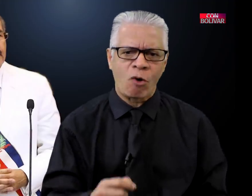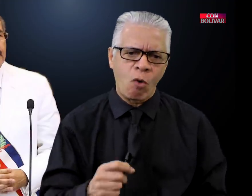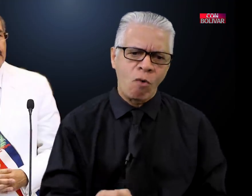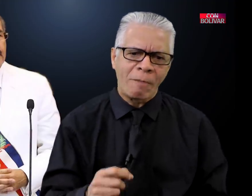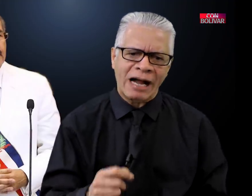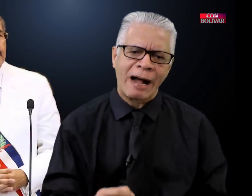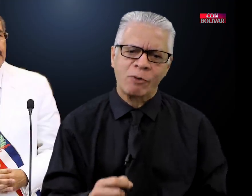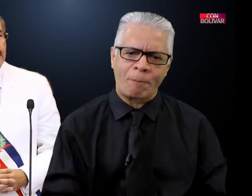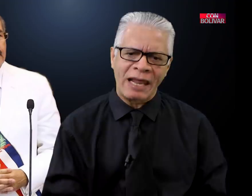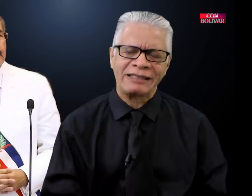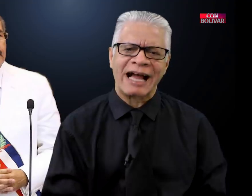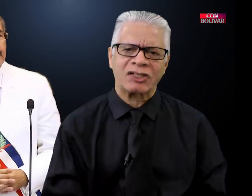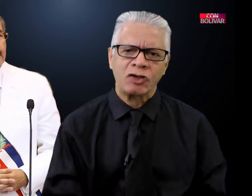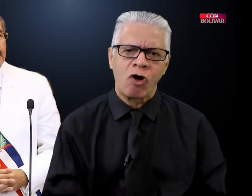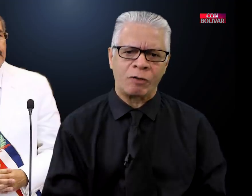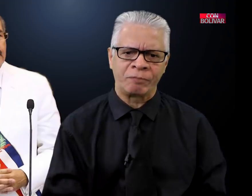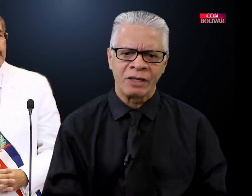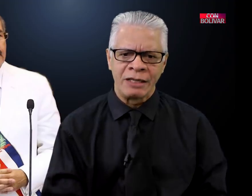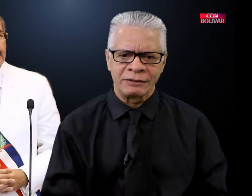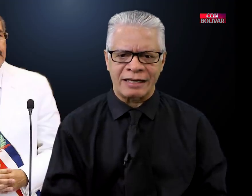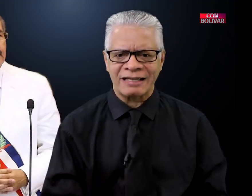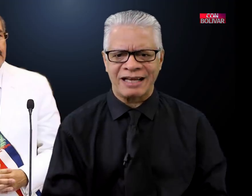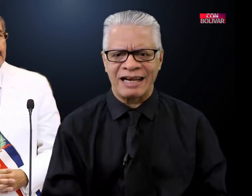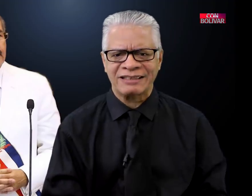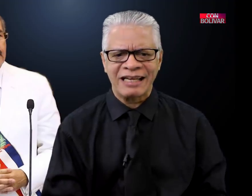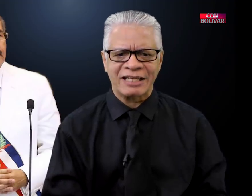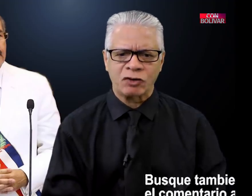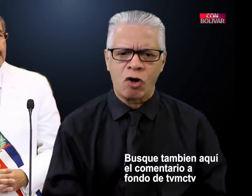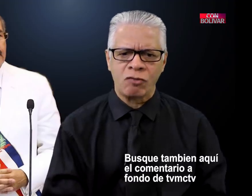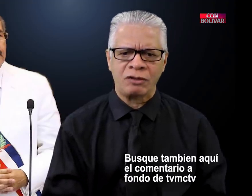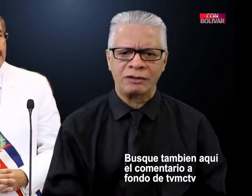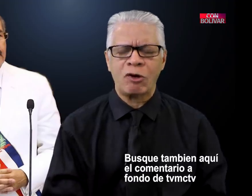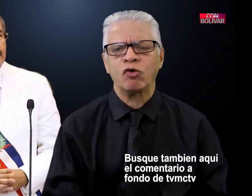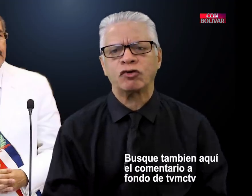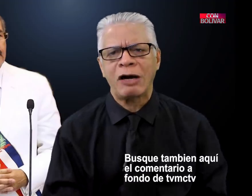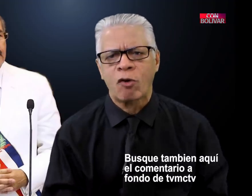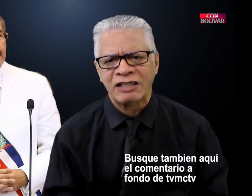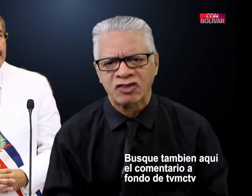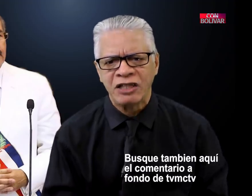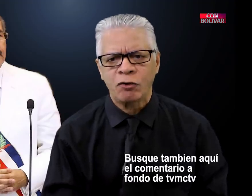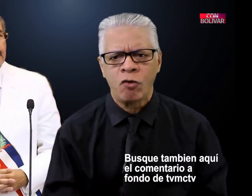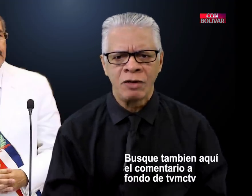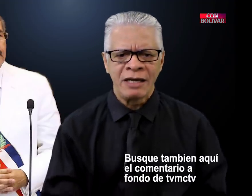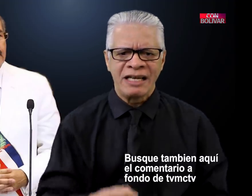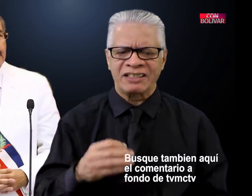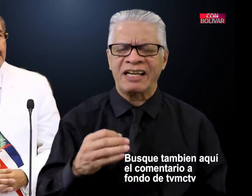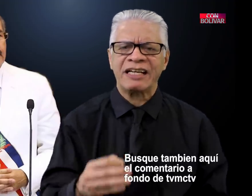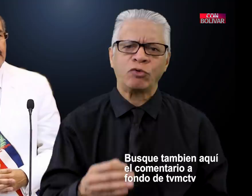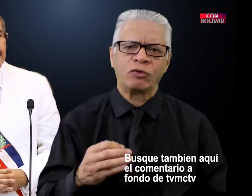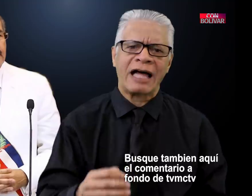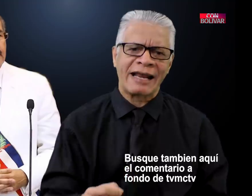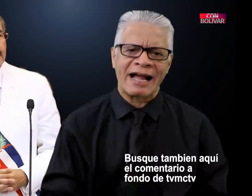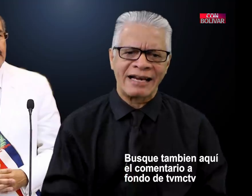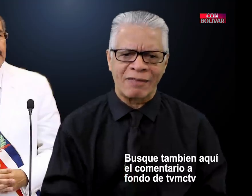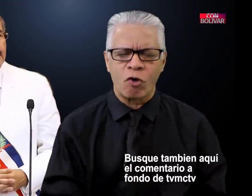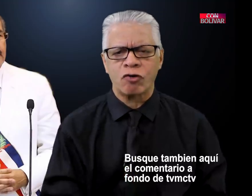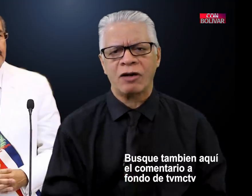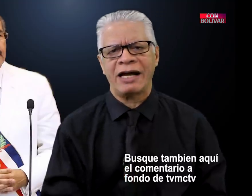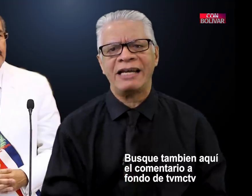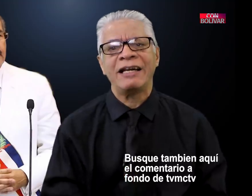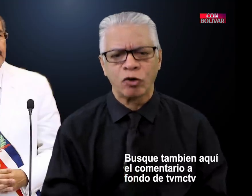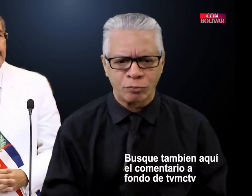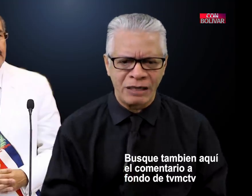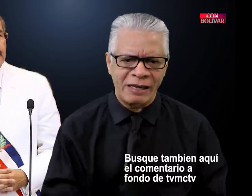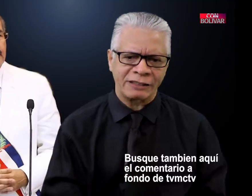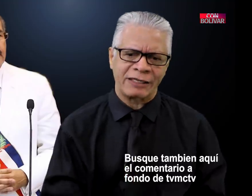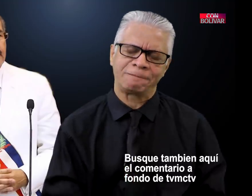tiene un macabro plan de acción tras la selección de Gonzalo Castillo si resultara ganador